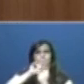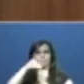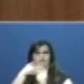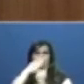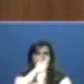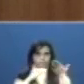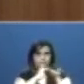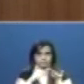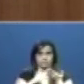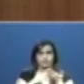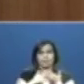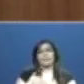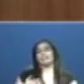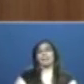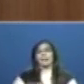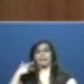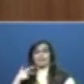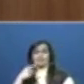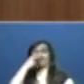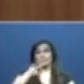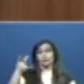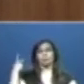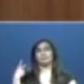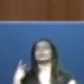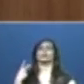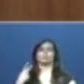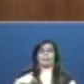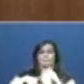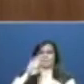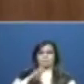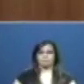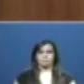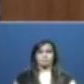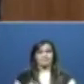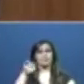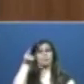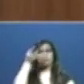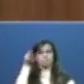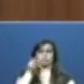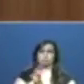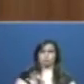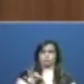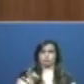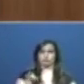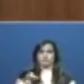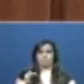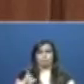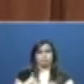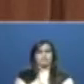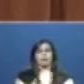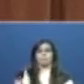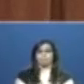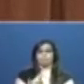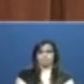2,59 por con el que finalizó 2011 un dato positivo que es toda una acreditación